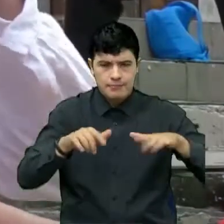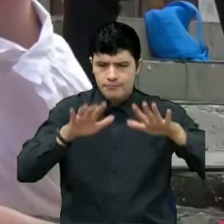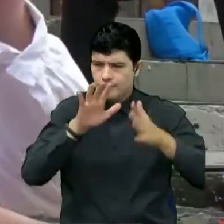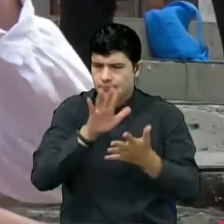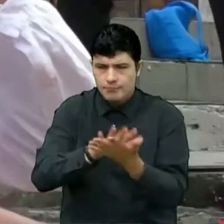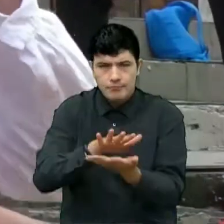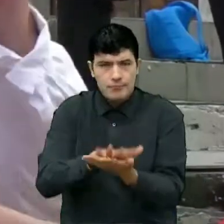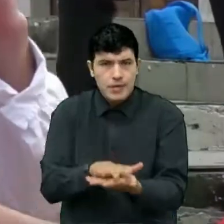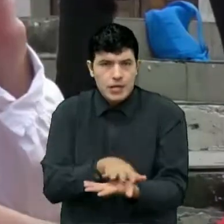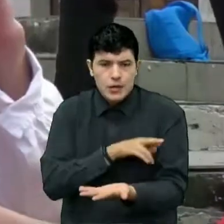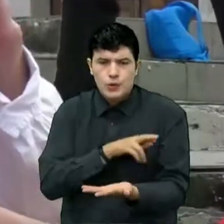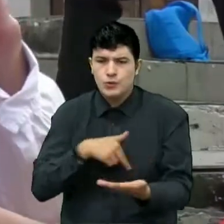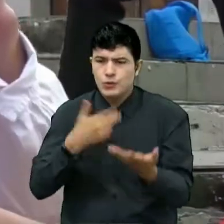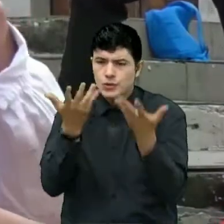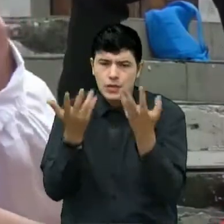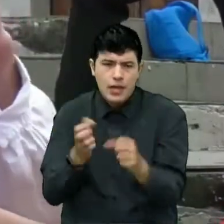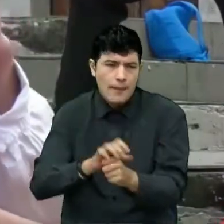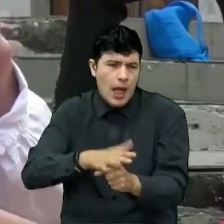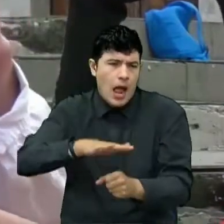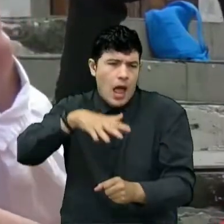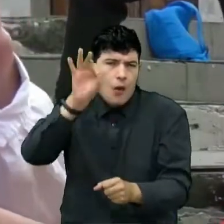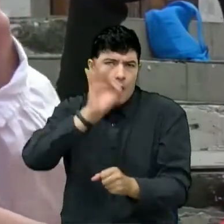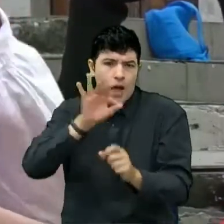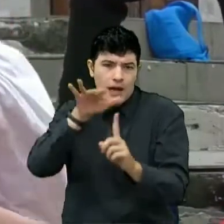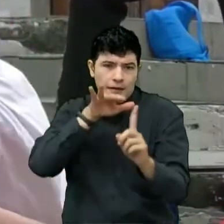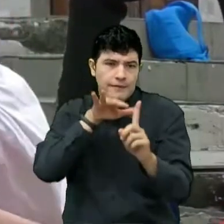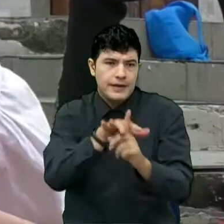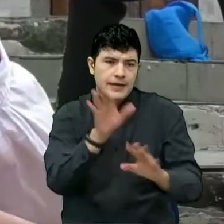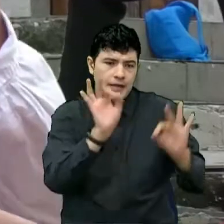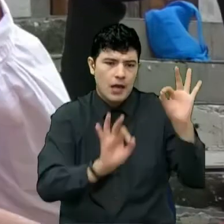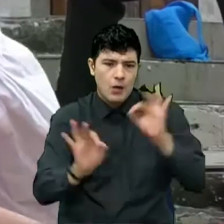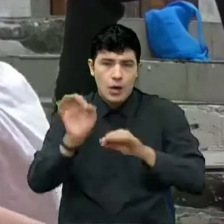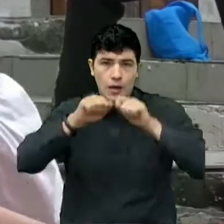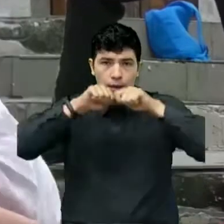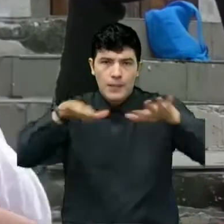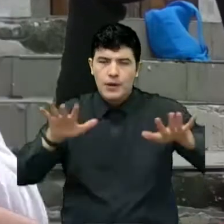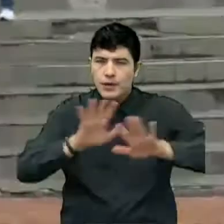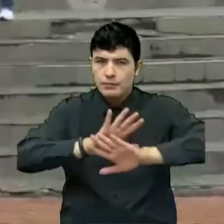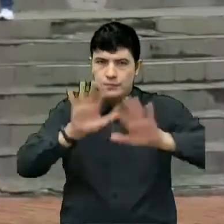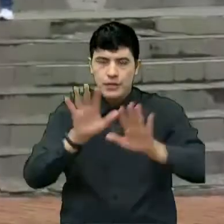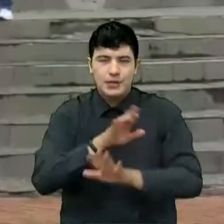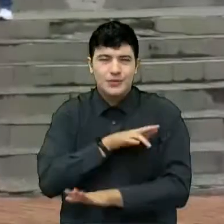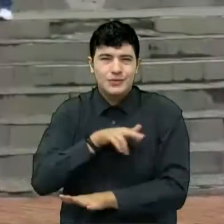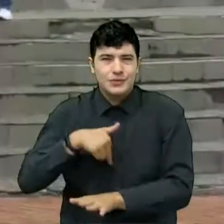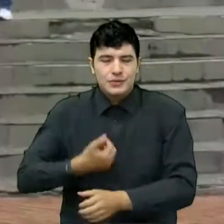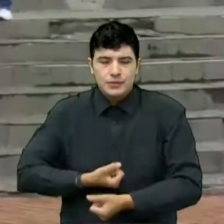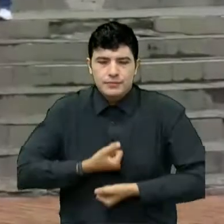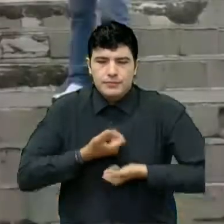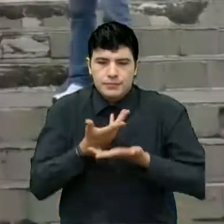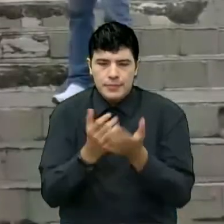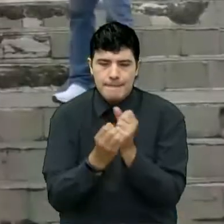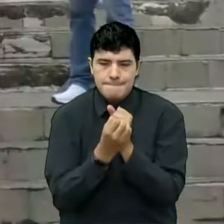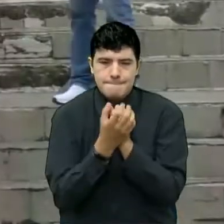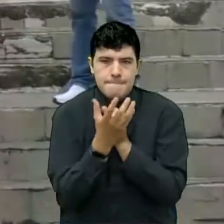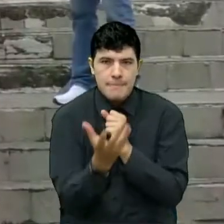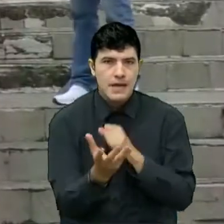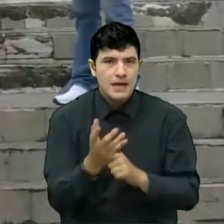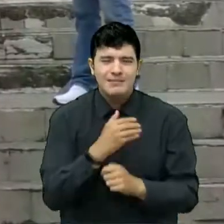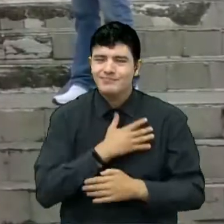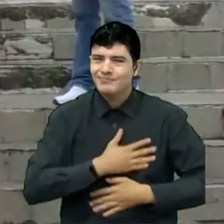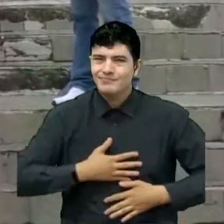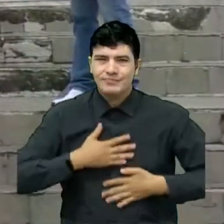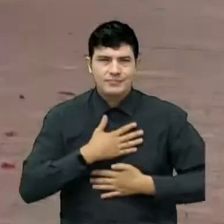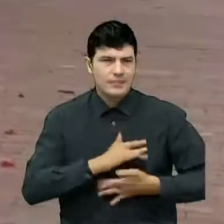alborotar ni mucho menos el orden público es simplemente manifestar nuestro inconformismo y nuestro dolor